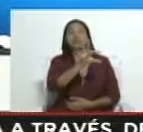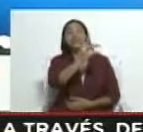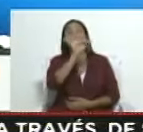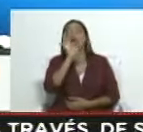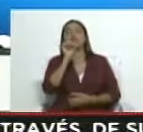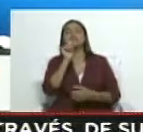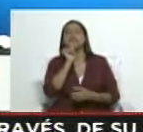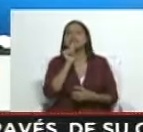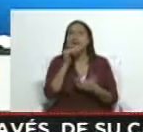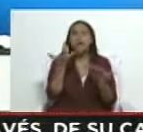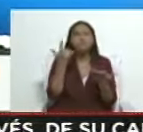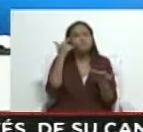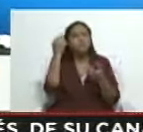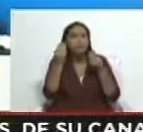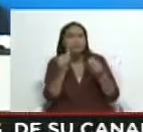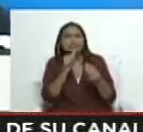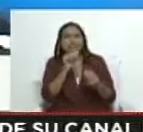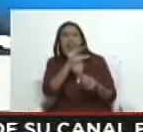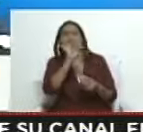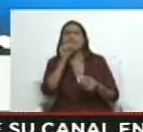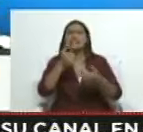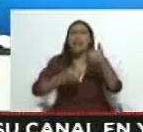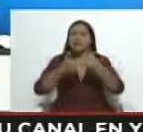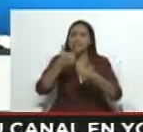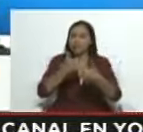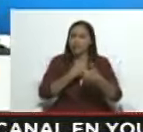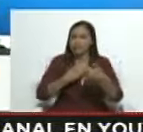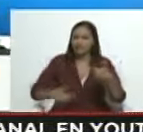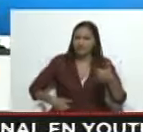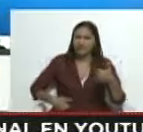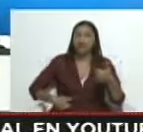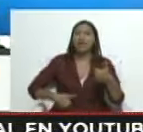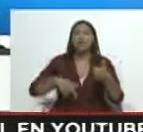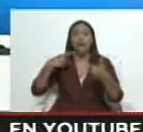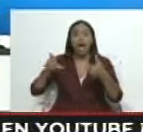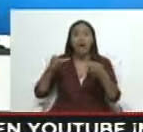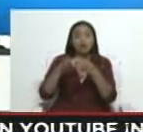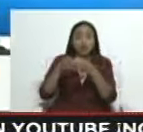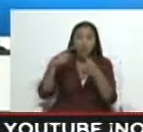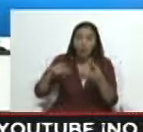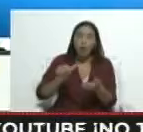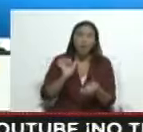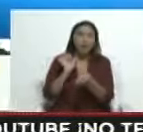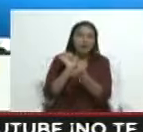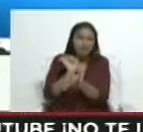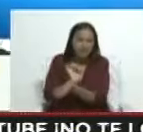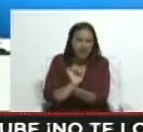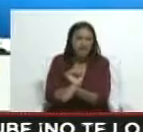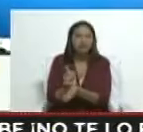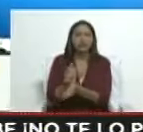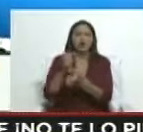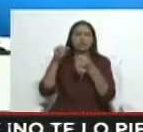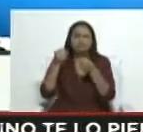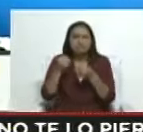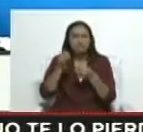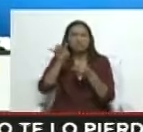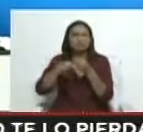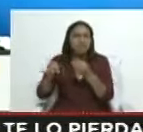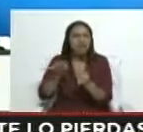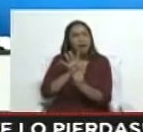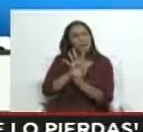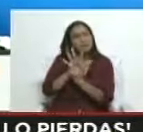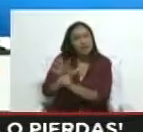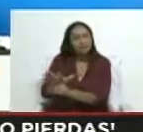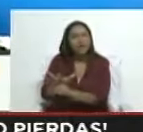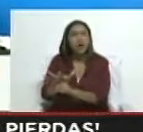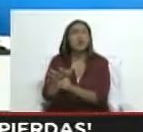presidencial. 14 años en donde hubo cárcel, en donde hubo exilio, en donde hubo... ¿Qué